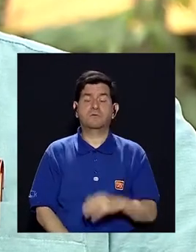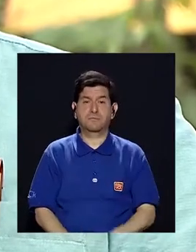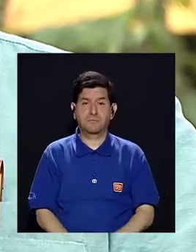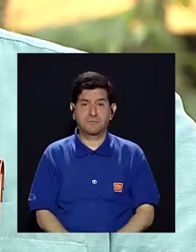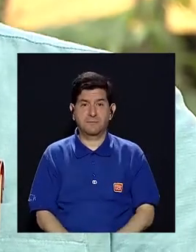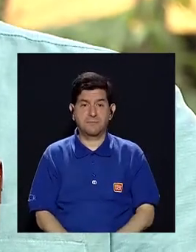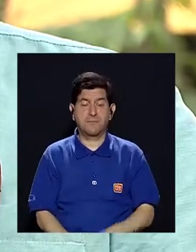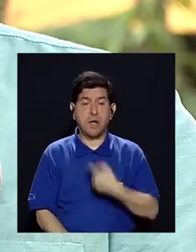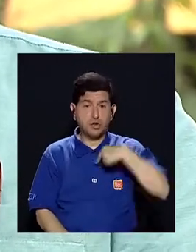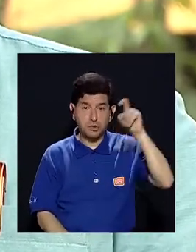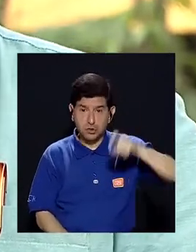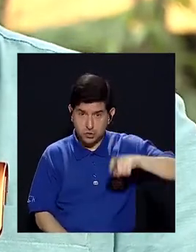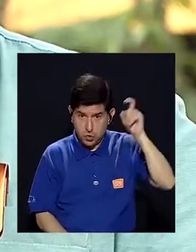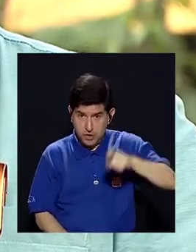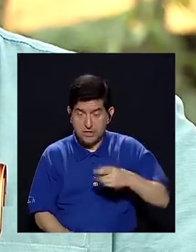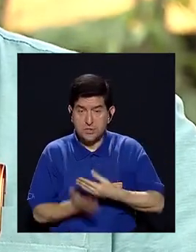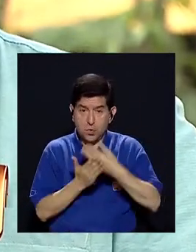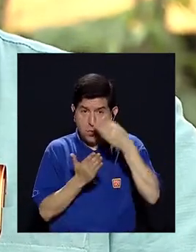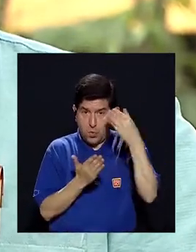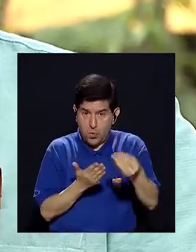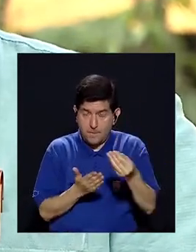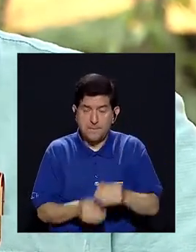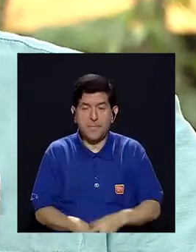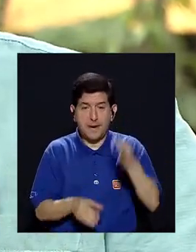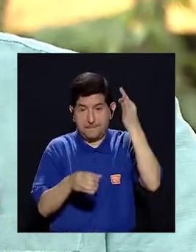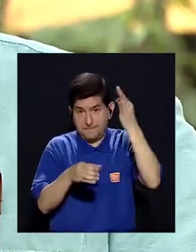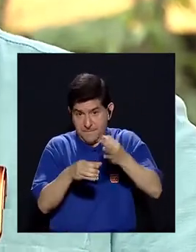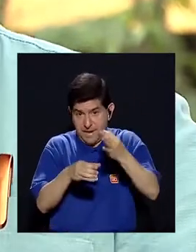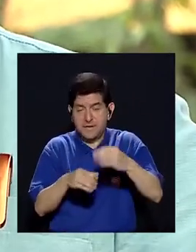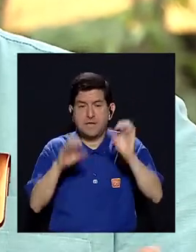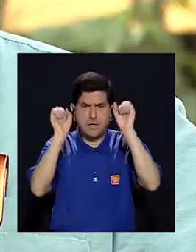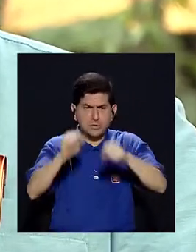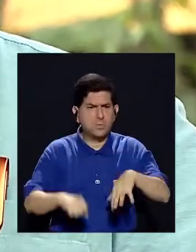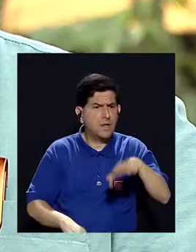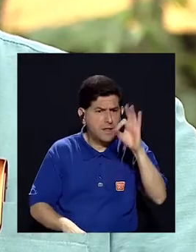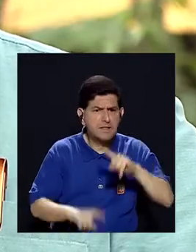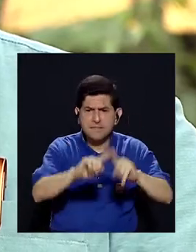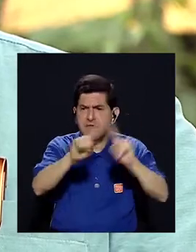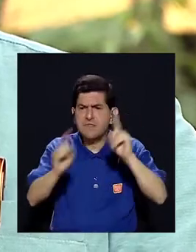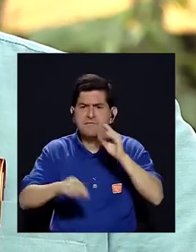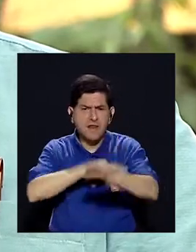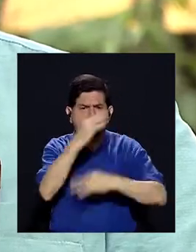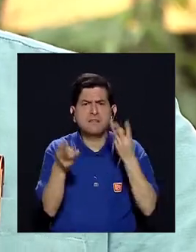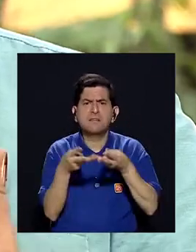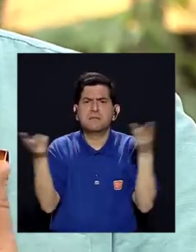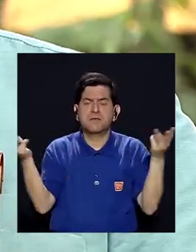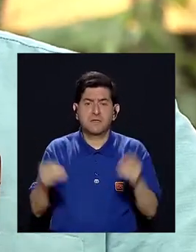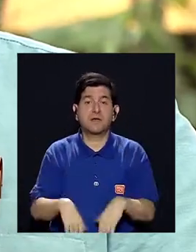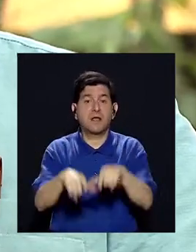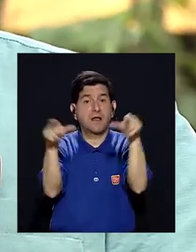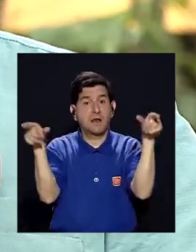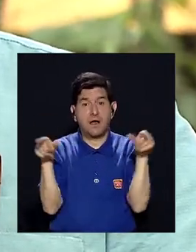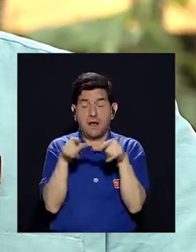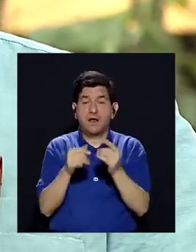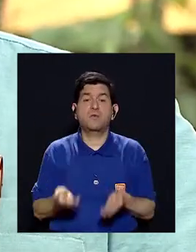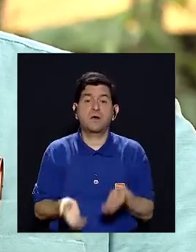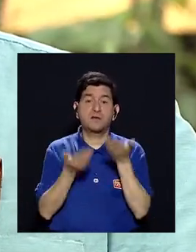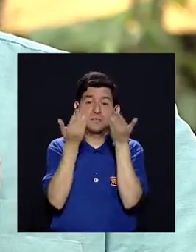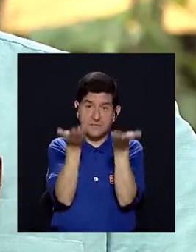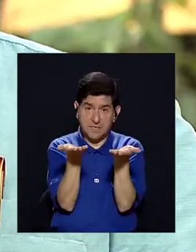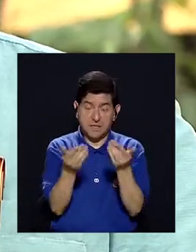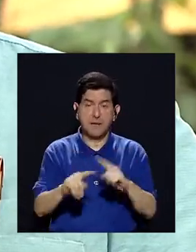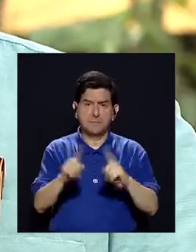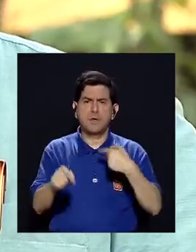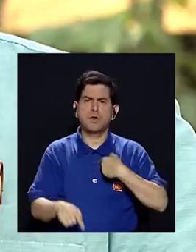que si yo necesito comprar pajillas, por ejemplo, pueda conseguir de diferentes materiales. Claro, hay lugares en que te las están